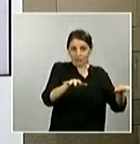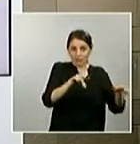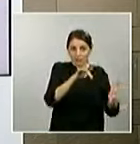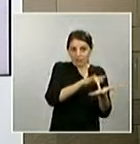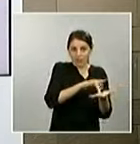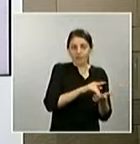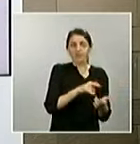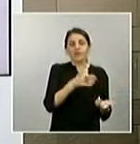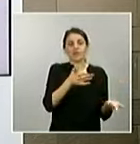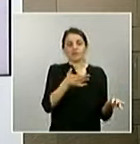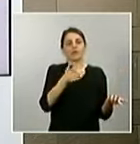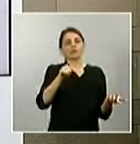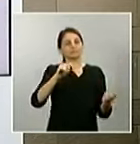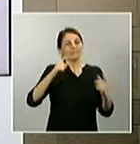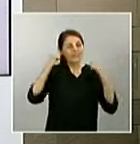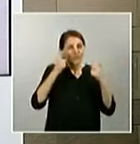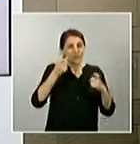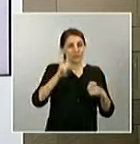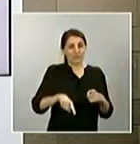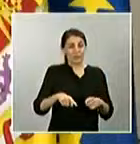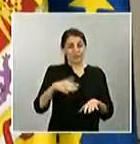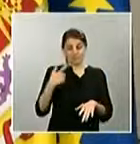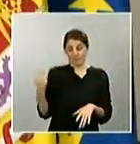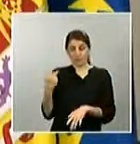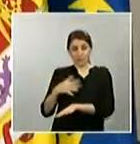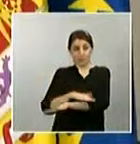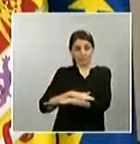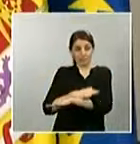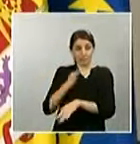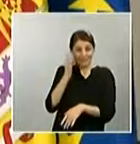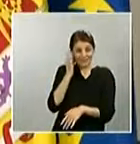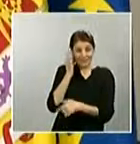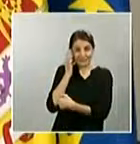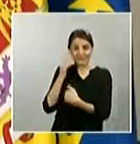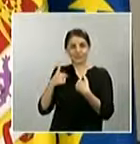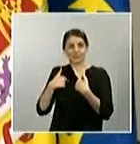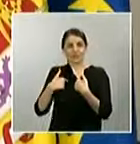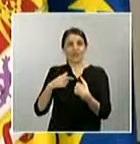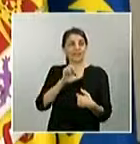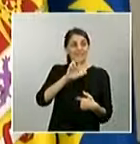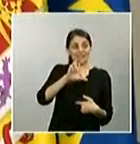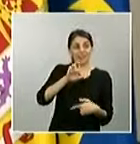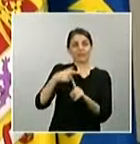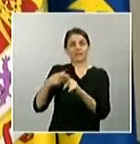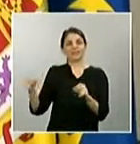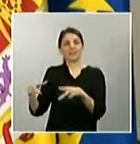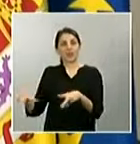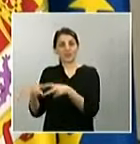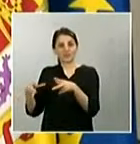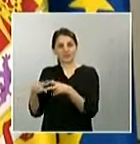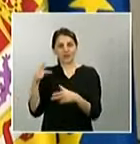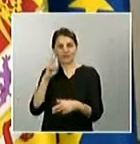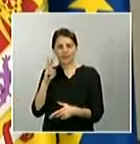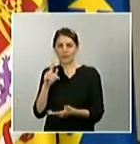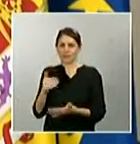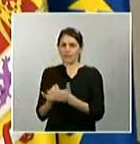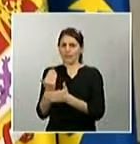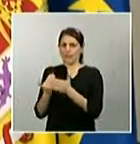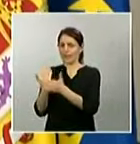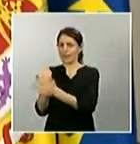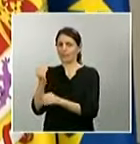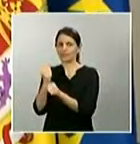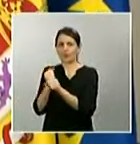Díaz y yo vivimos más día a día que es la del SEPE y la de y la seguridad social es verdaderamente encomiable y por lo tanto pues